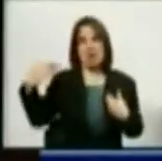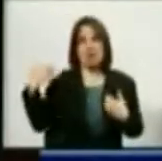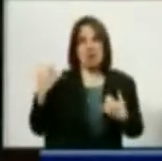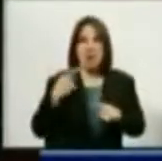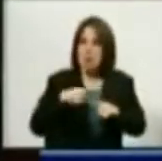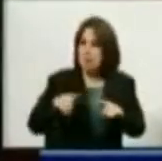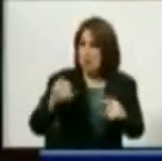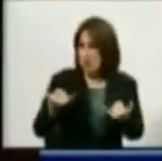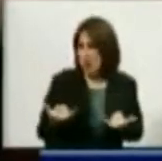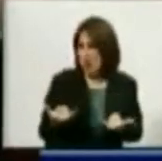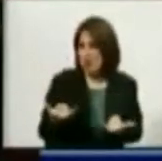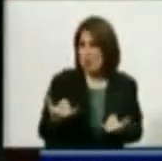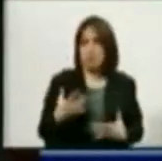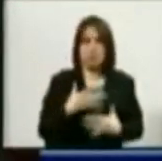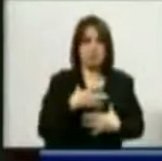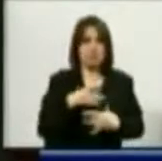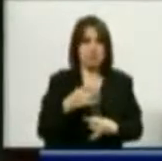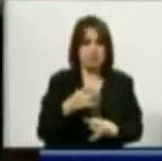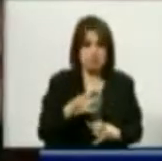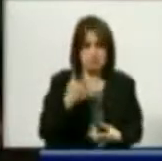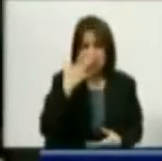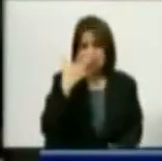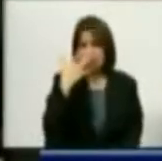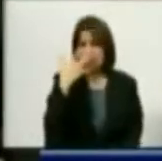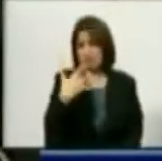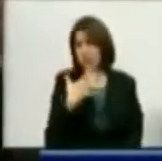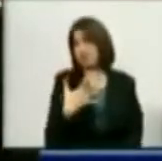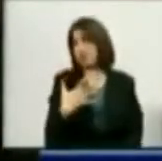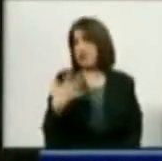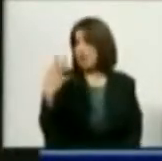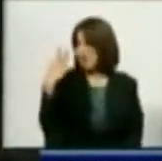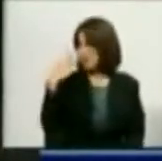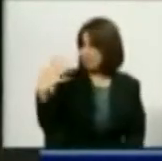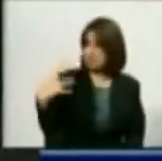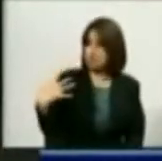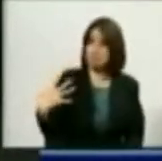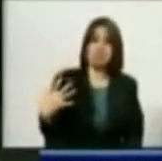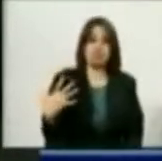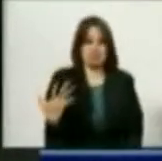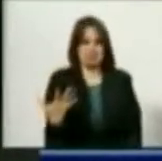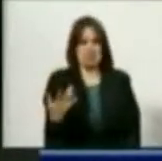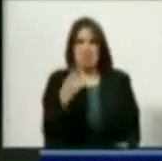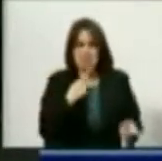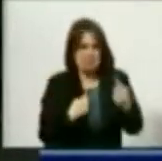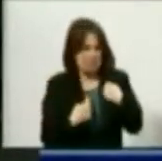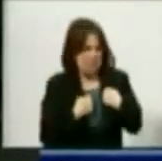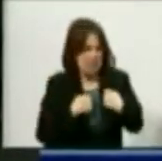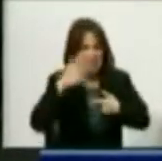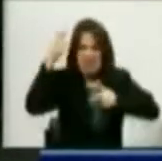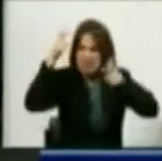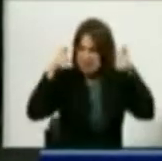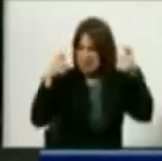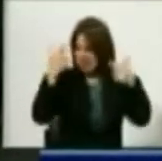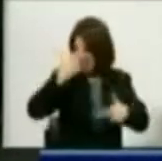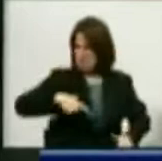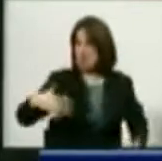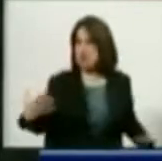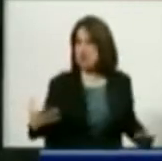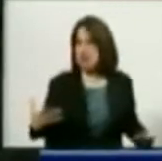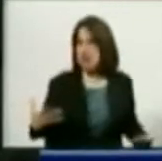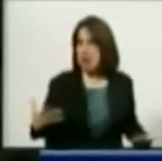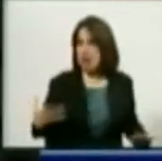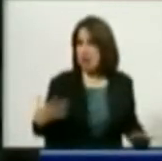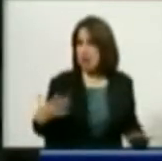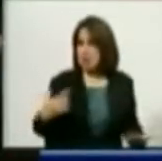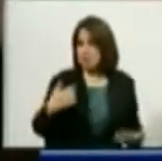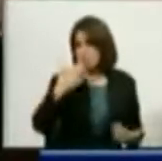interesa absolutamente nada ni me importa más bien lo que sobre mí en lo personal se